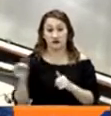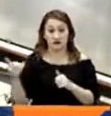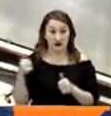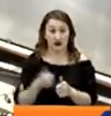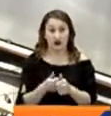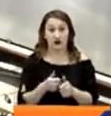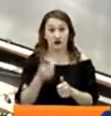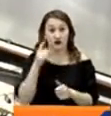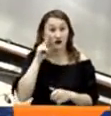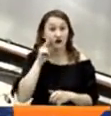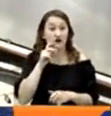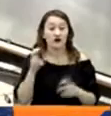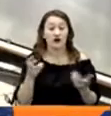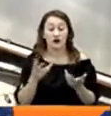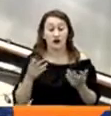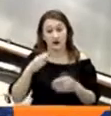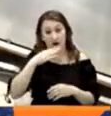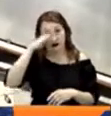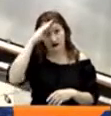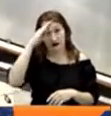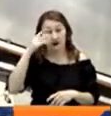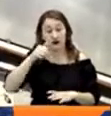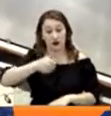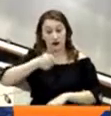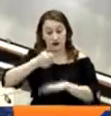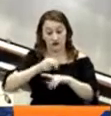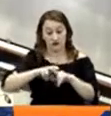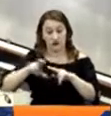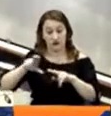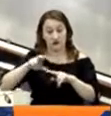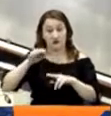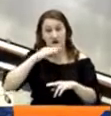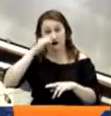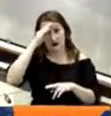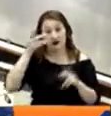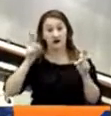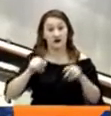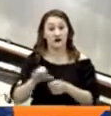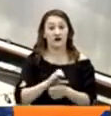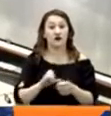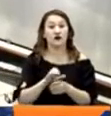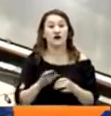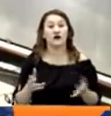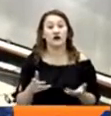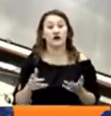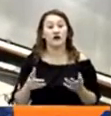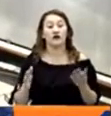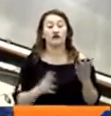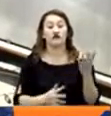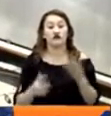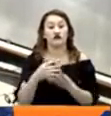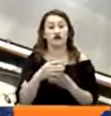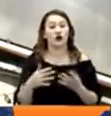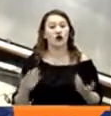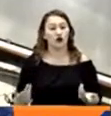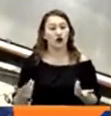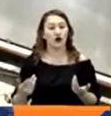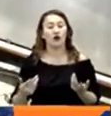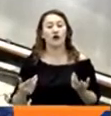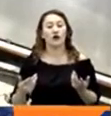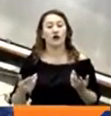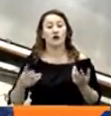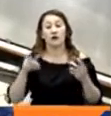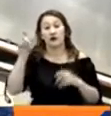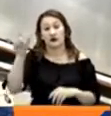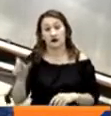sexual en la ciudad de Medellín, pues las autoridades tanto del Metro de Medellín como las de la ciudad lograron hacer la trazabilidad del recorrido que pudo haber hecho